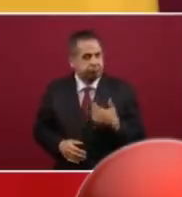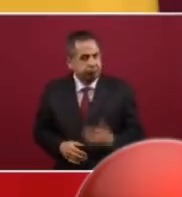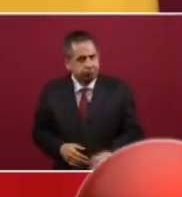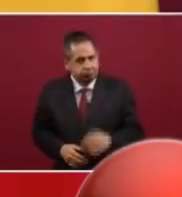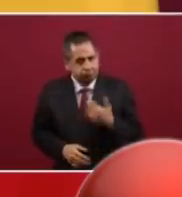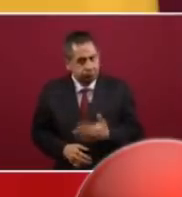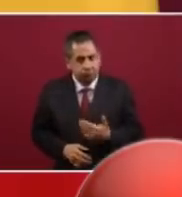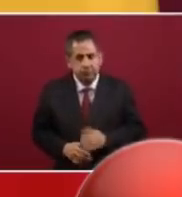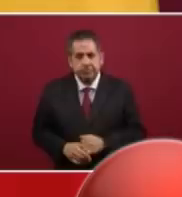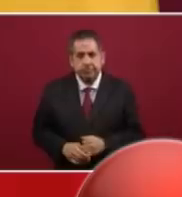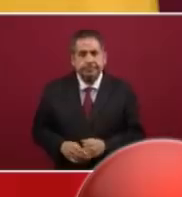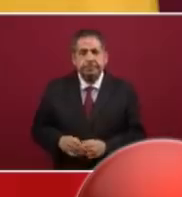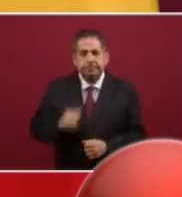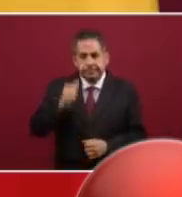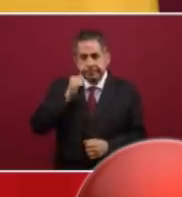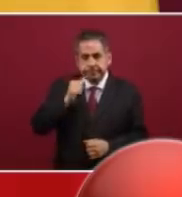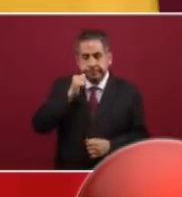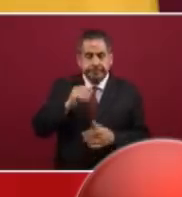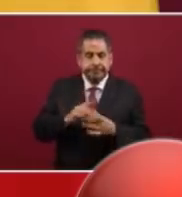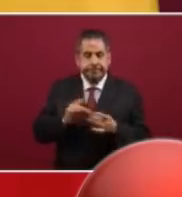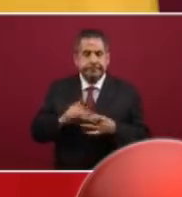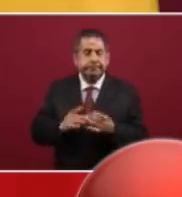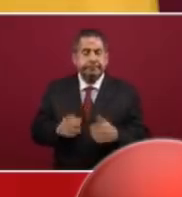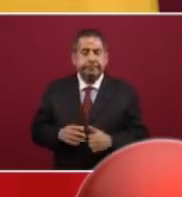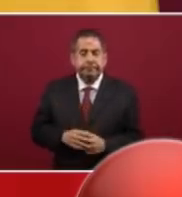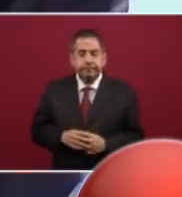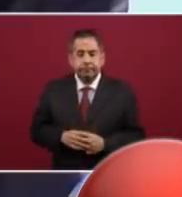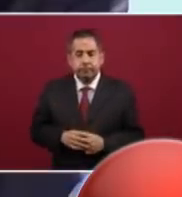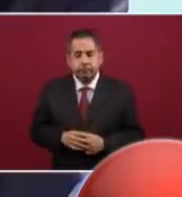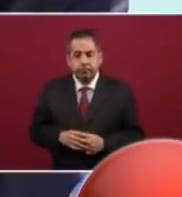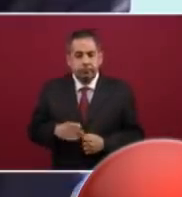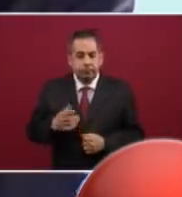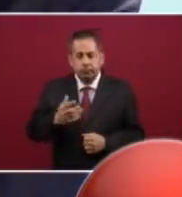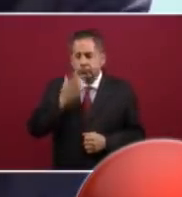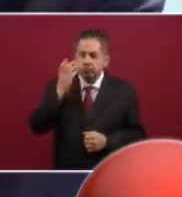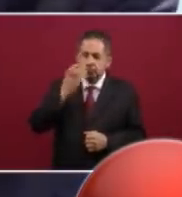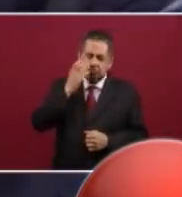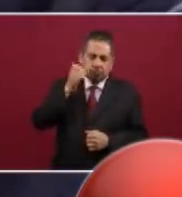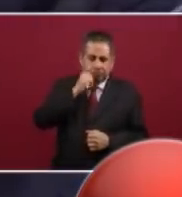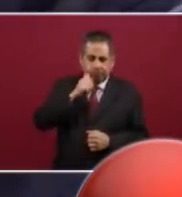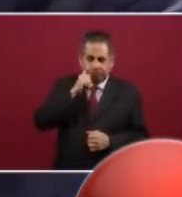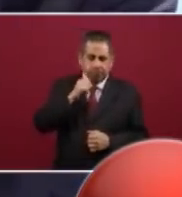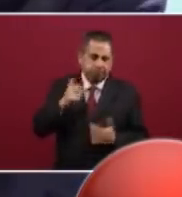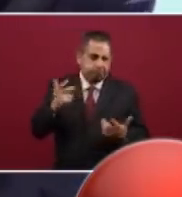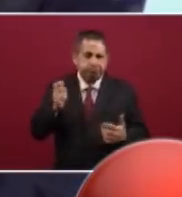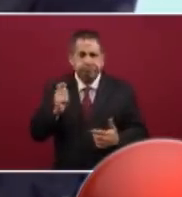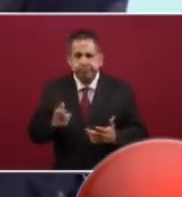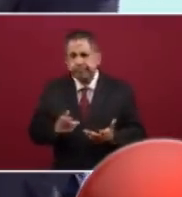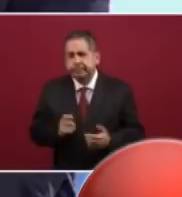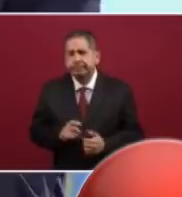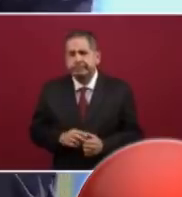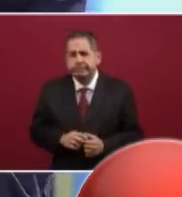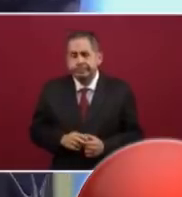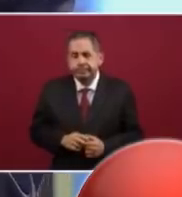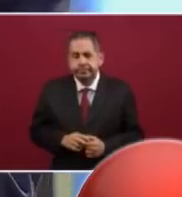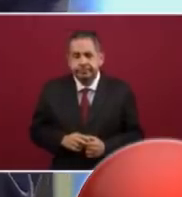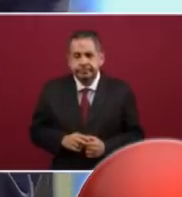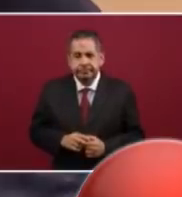siempre se habla, es como un lugar común, el